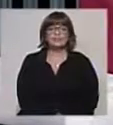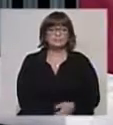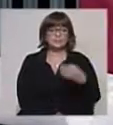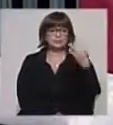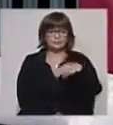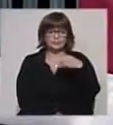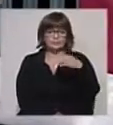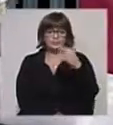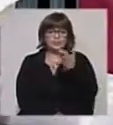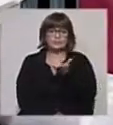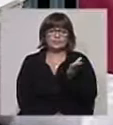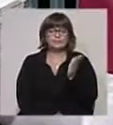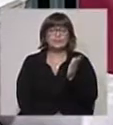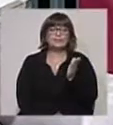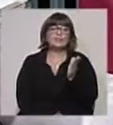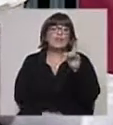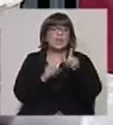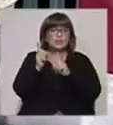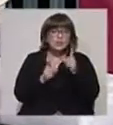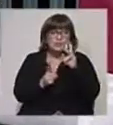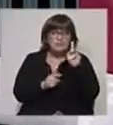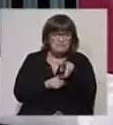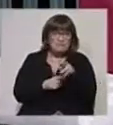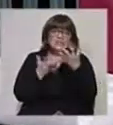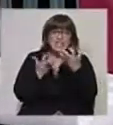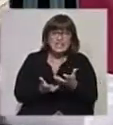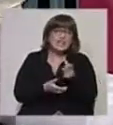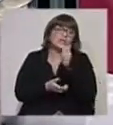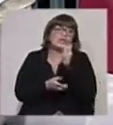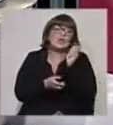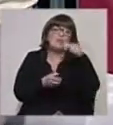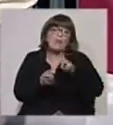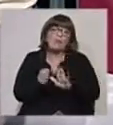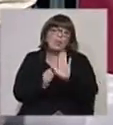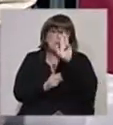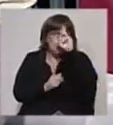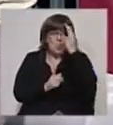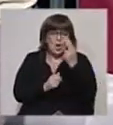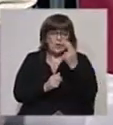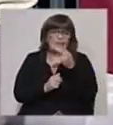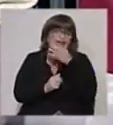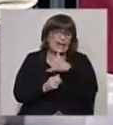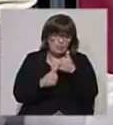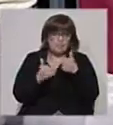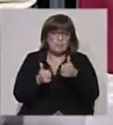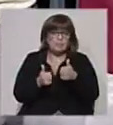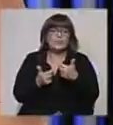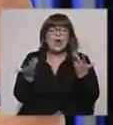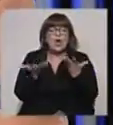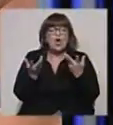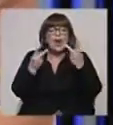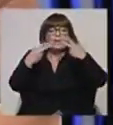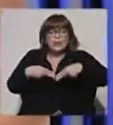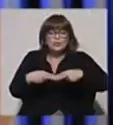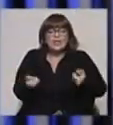Ahí estaba, para que quieres darse una vueltita. Ser turista en Uruguay. Sí, por ejemplo, ni que hablar. Nos vamos a una pausa y a la